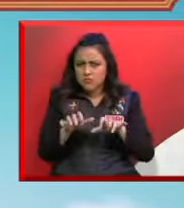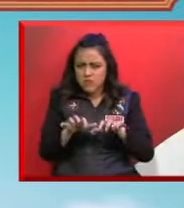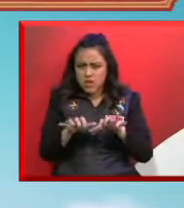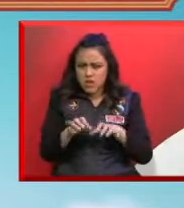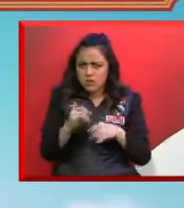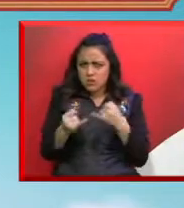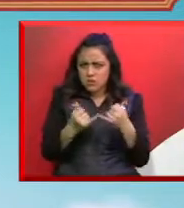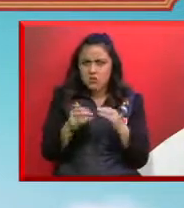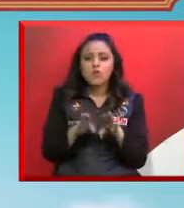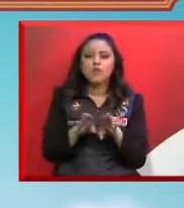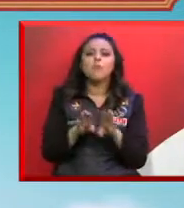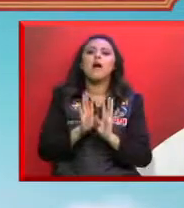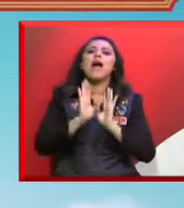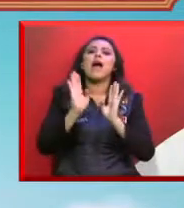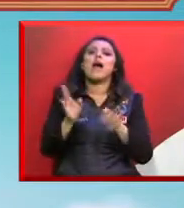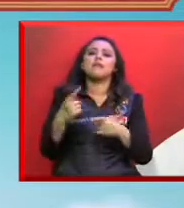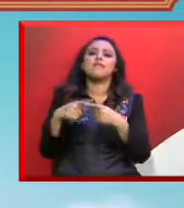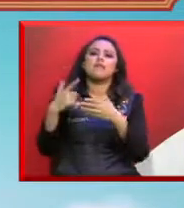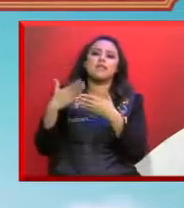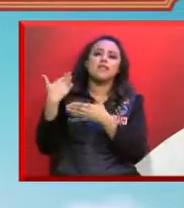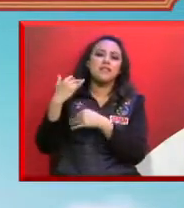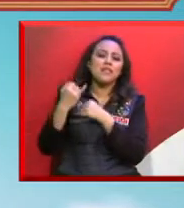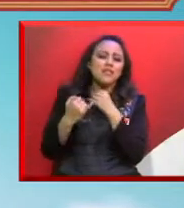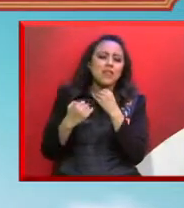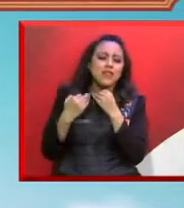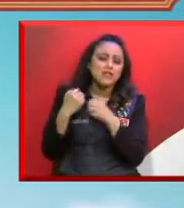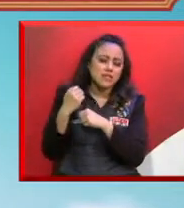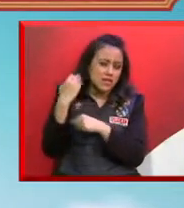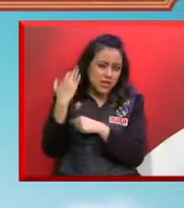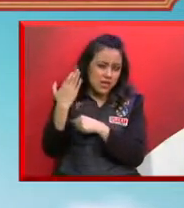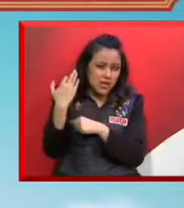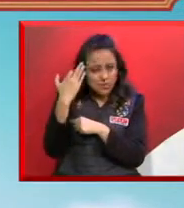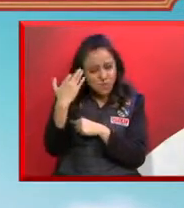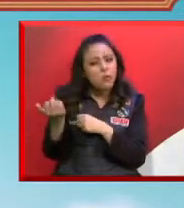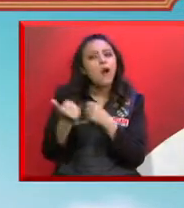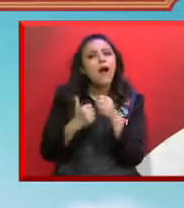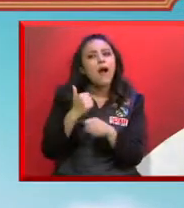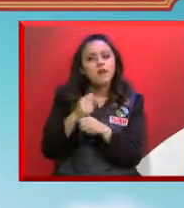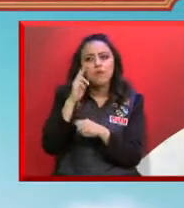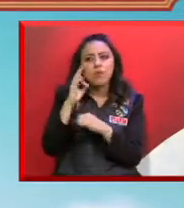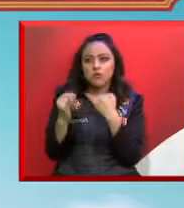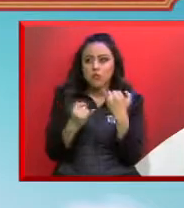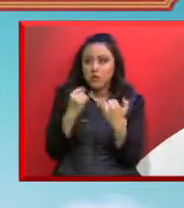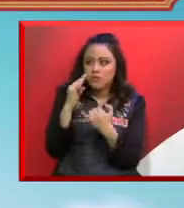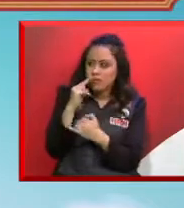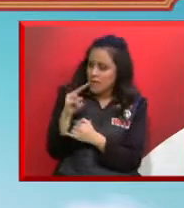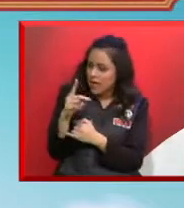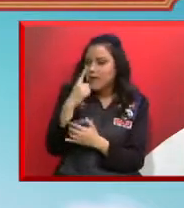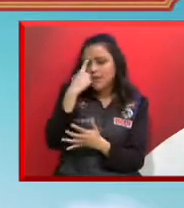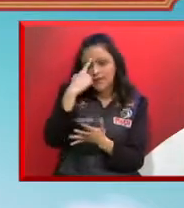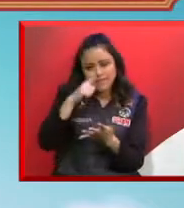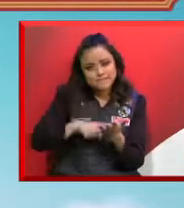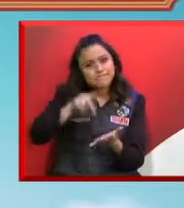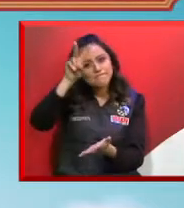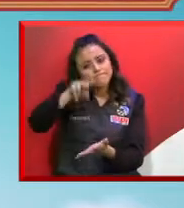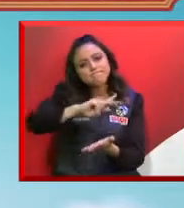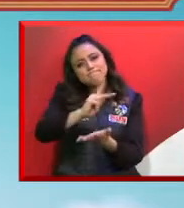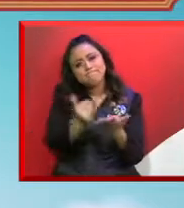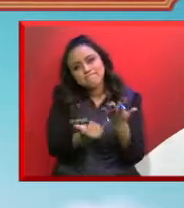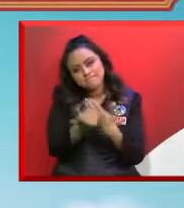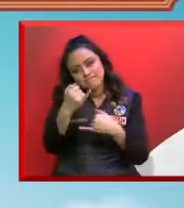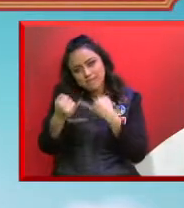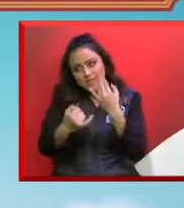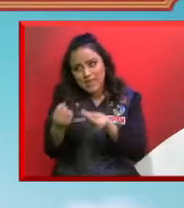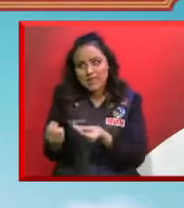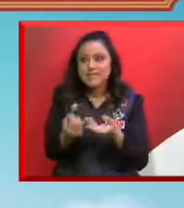juguetón? Ah, pues Mega Practical durante varios años es una empresa que ve el juguetón, que cree en el proyecto y que viene a donar